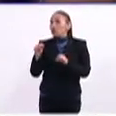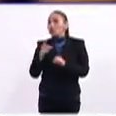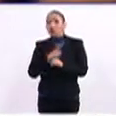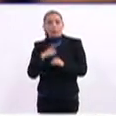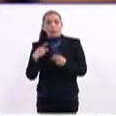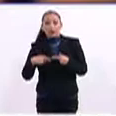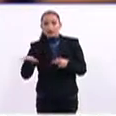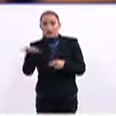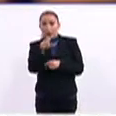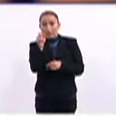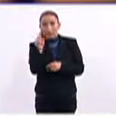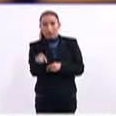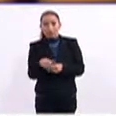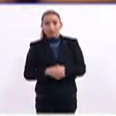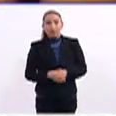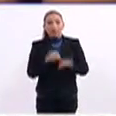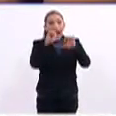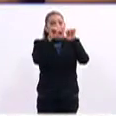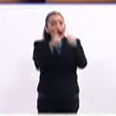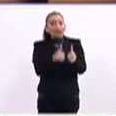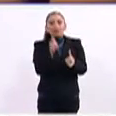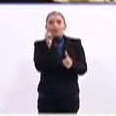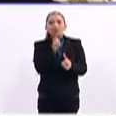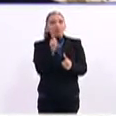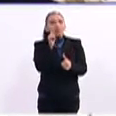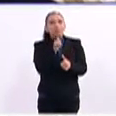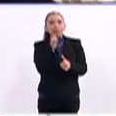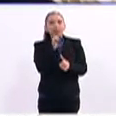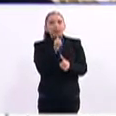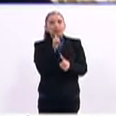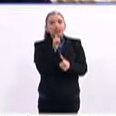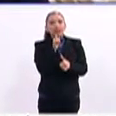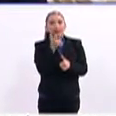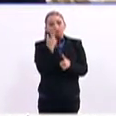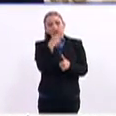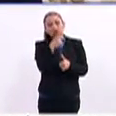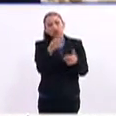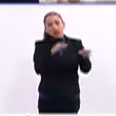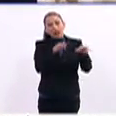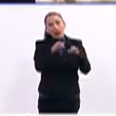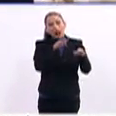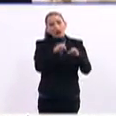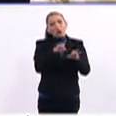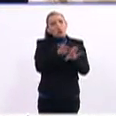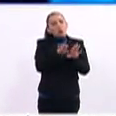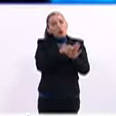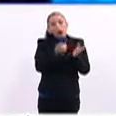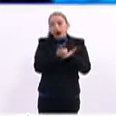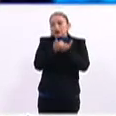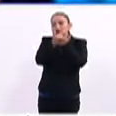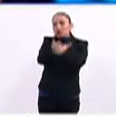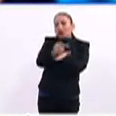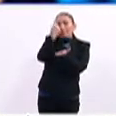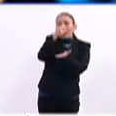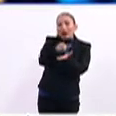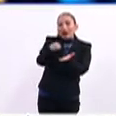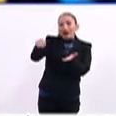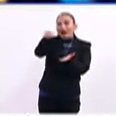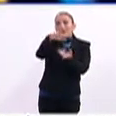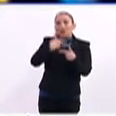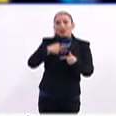solamente la sociedad por sí misma. El arte siempre ha hecho ese papel de lanzar propuestas